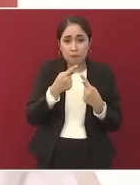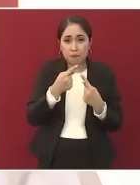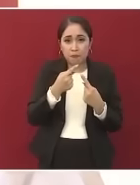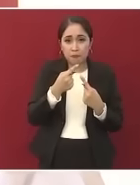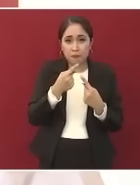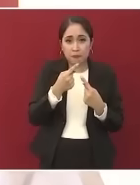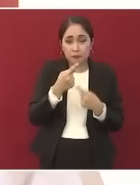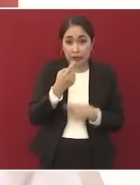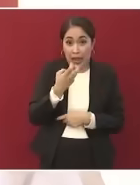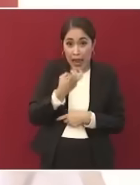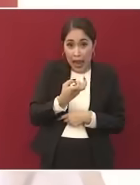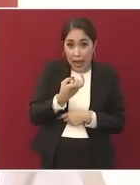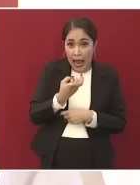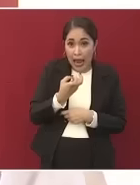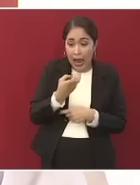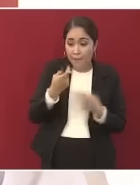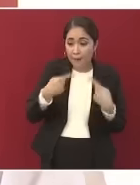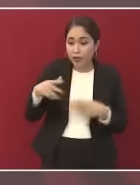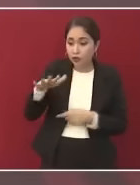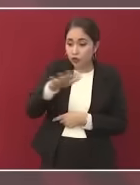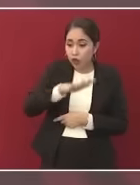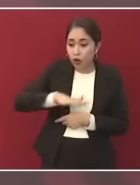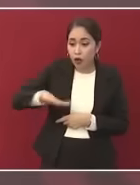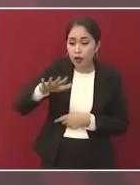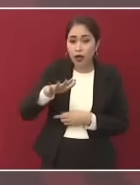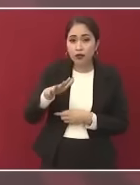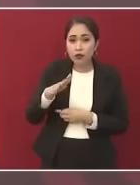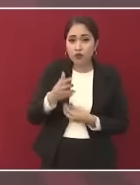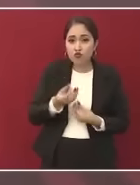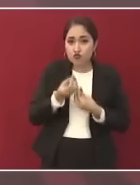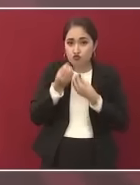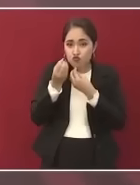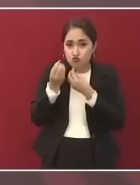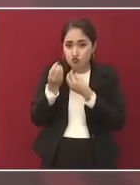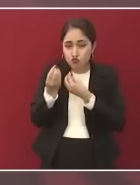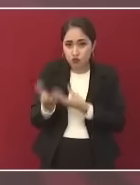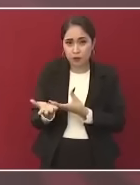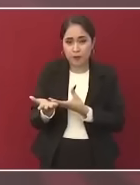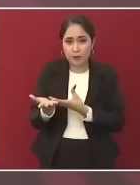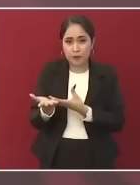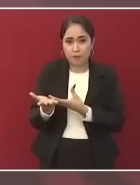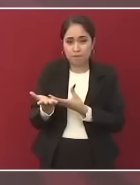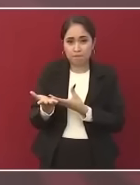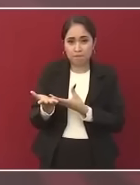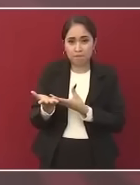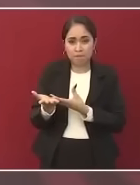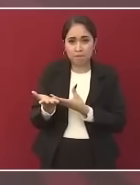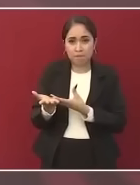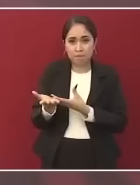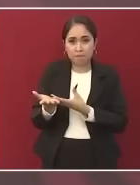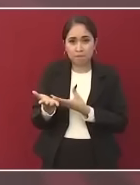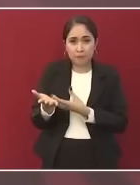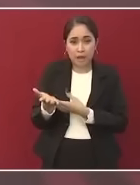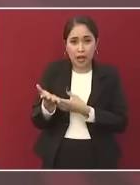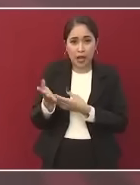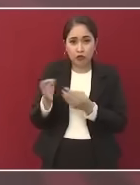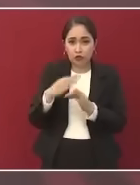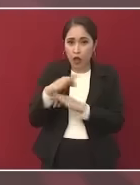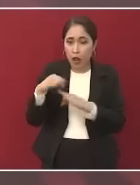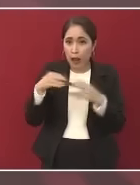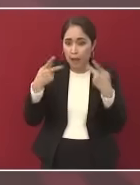inaugurar un tramo de la carretera Badiraguato los frailes que está todavía sin terminar habiéndose empezado a construir en el año